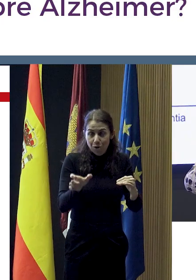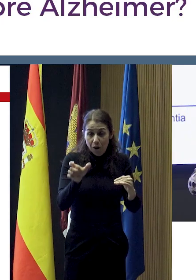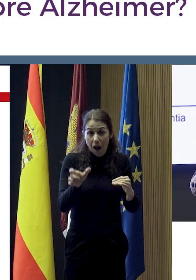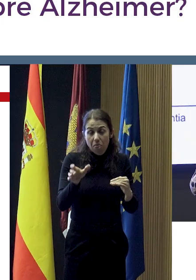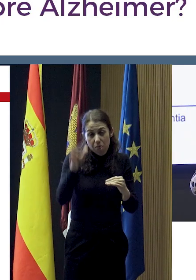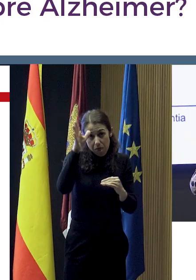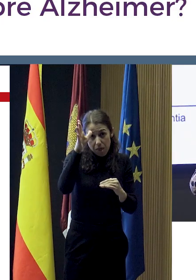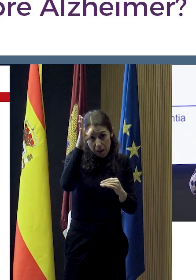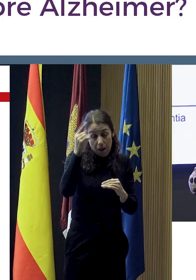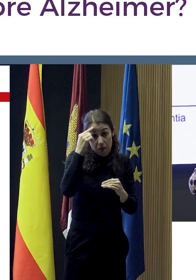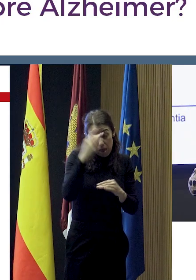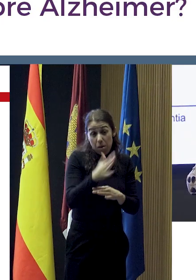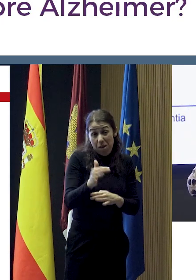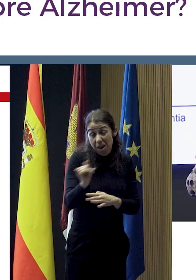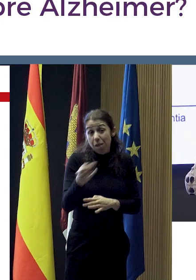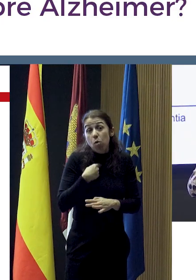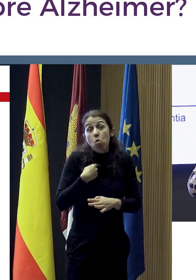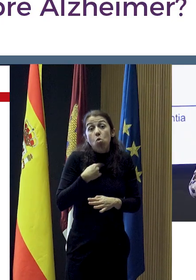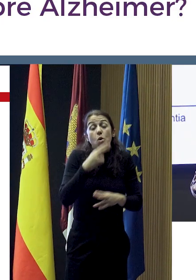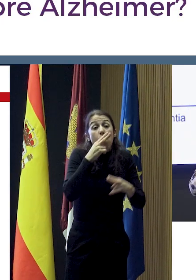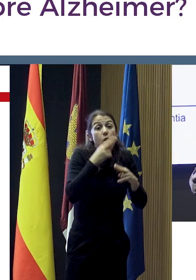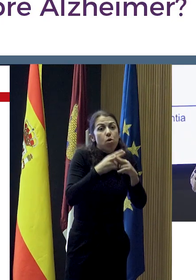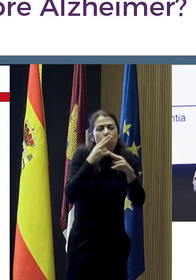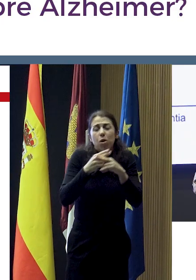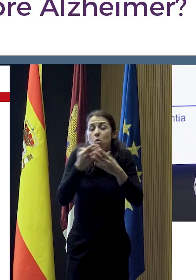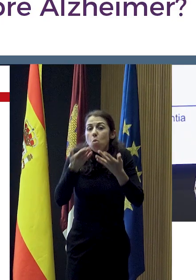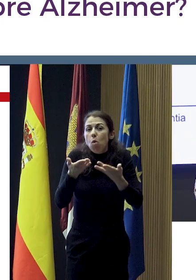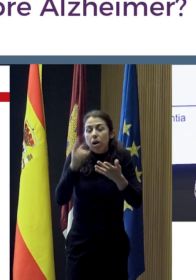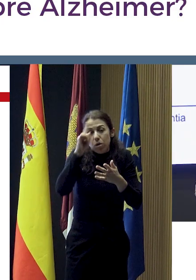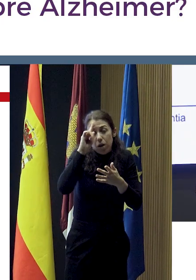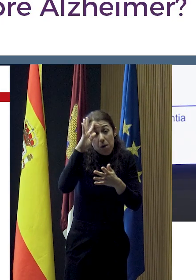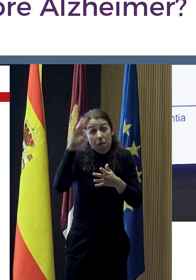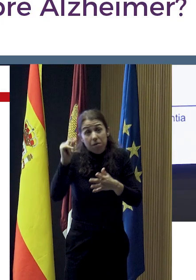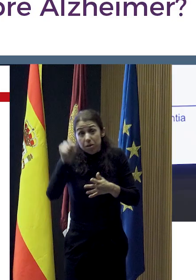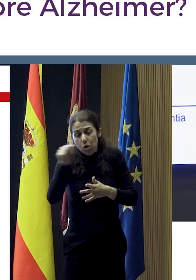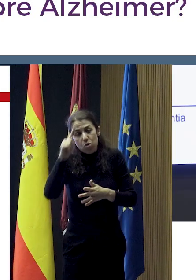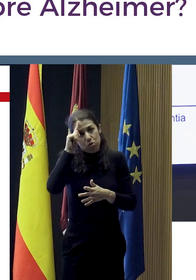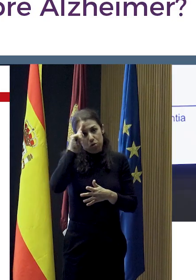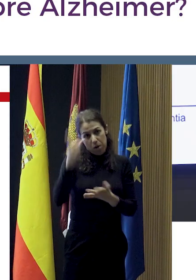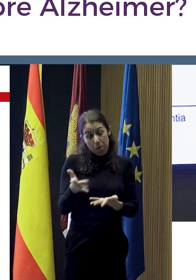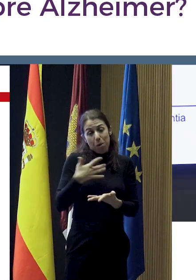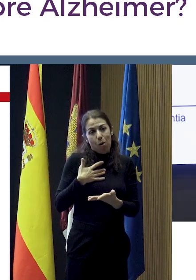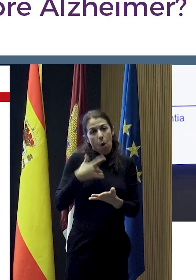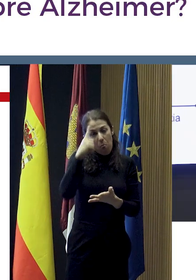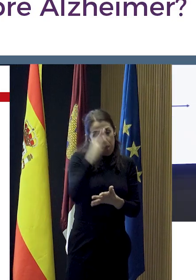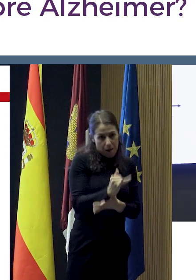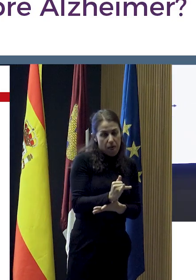tipo de demencia, que aún no sabemos si es demencia de tipo Alzheimer. ¿Vale?